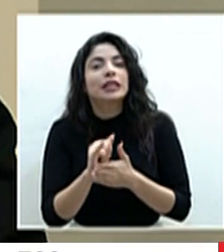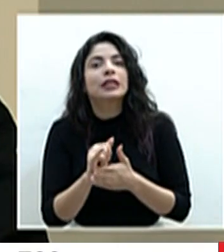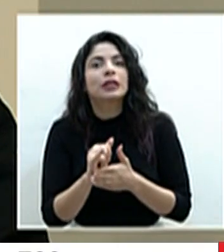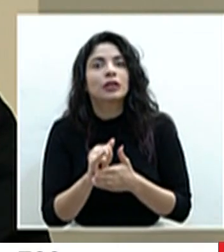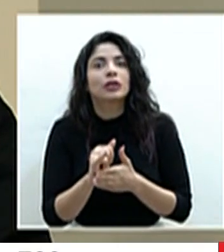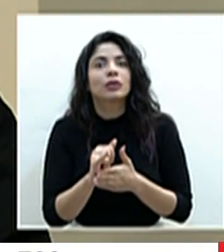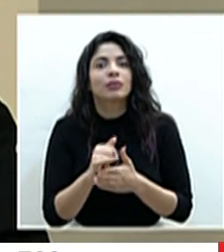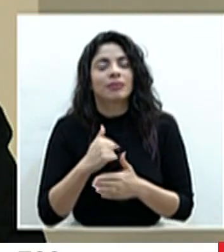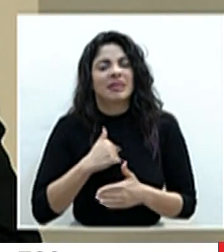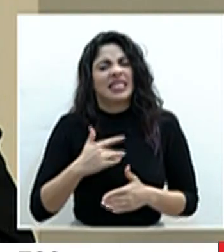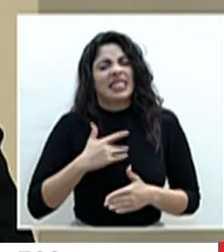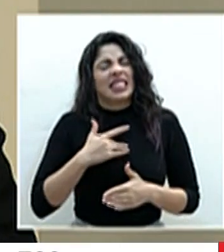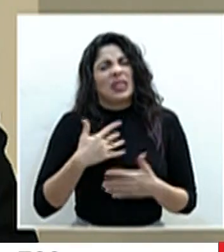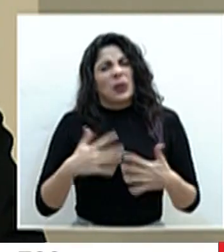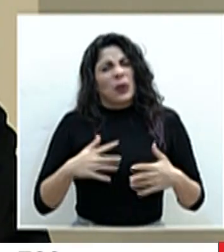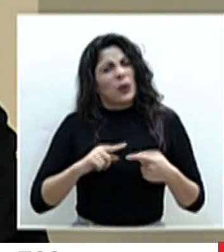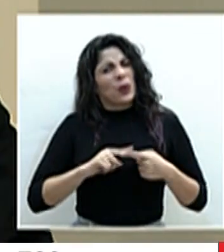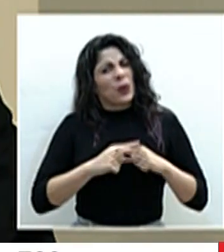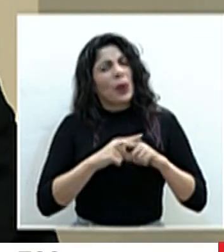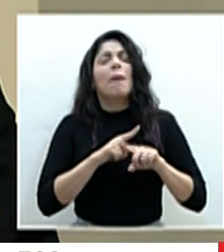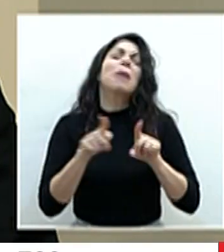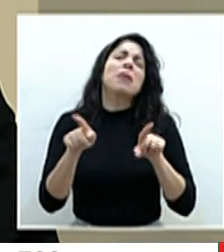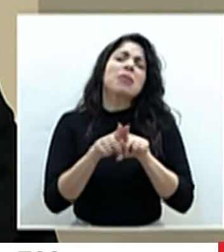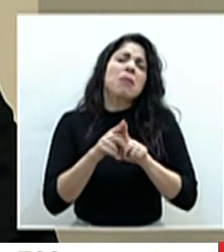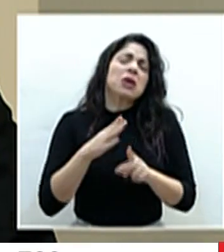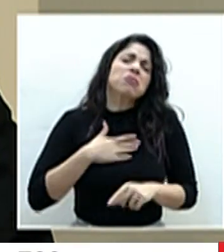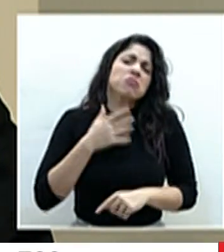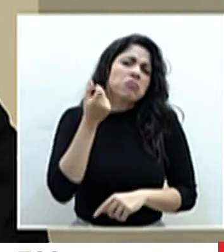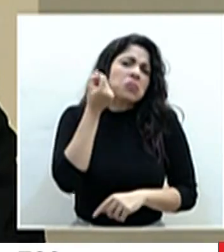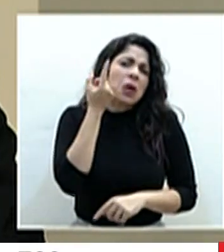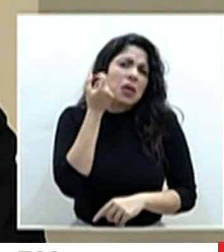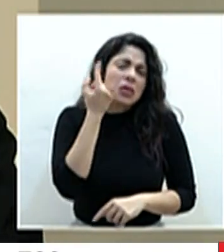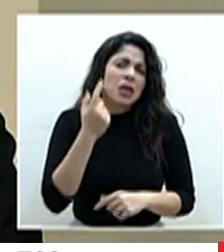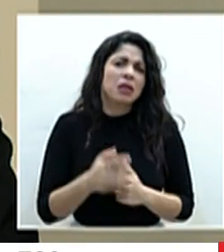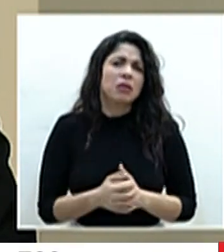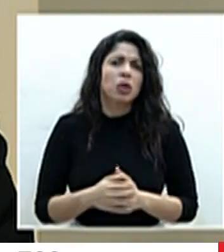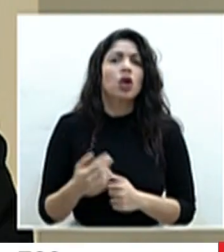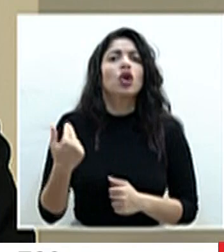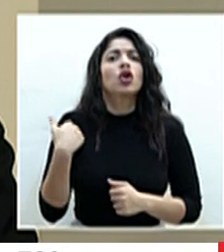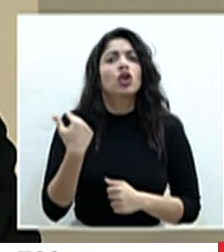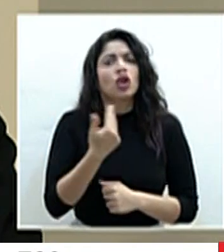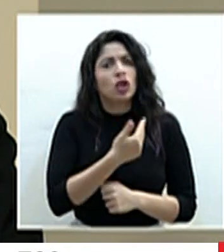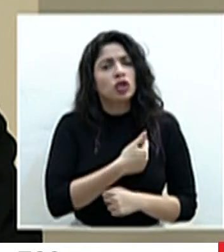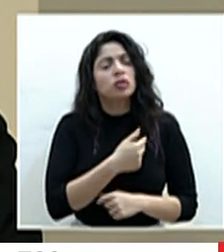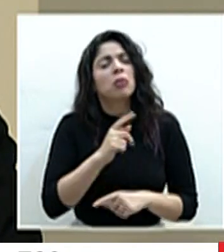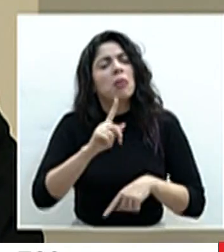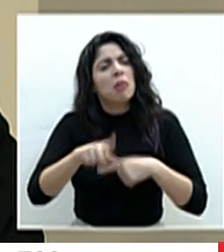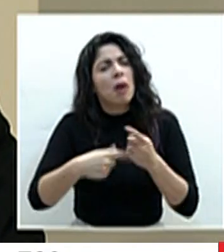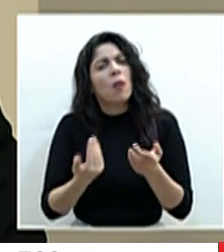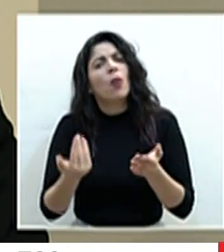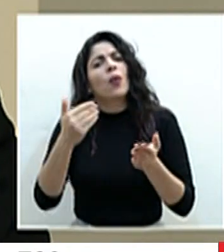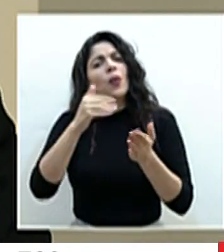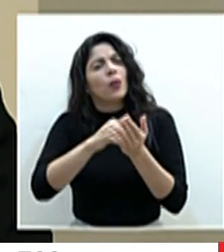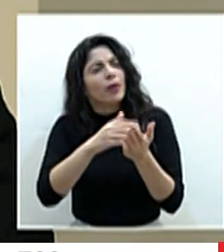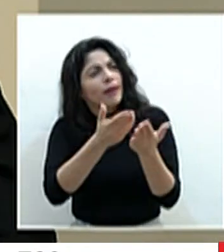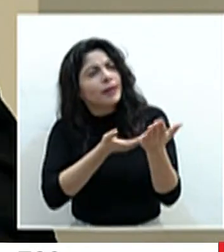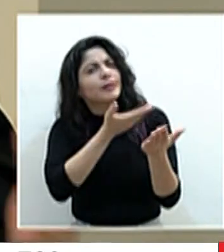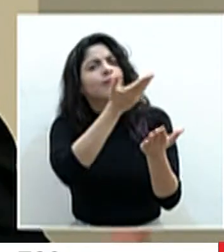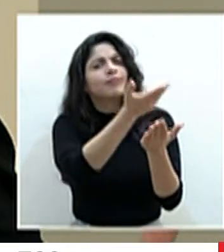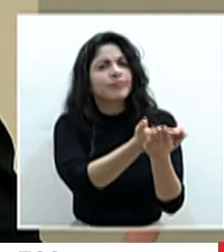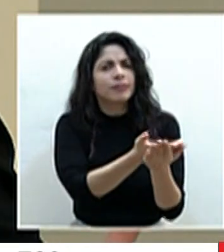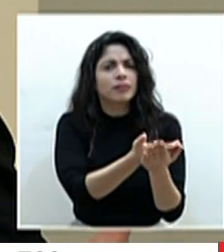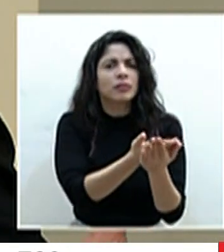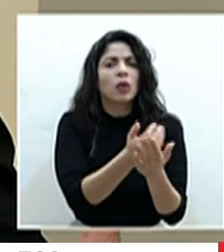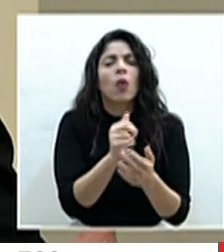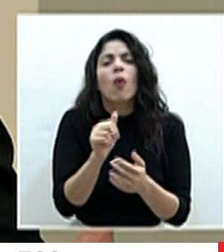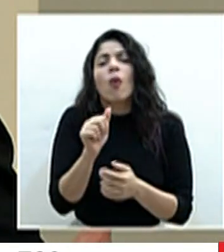ese sentimiento de dolor, pero también de entendimiento. Nosotros iremos nuevamente a presentar eso, con